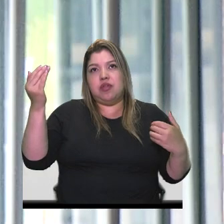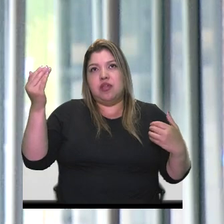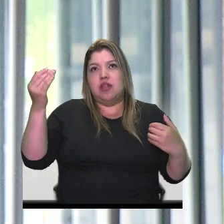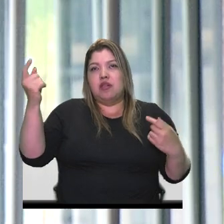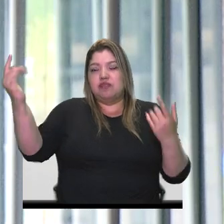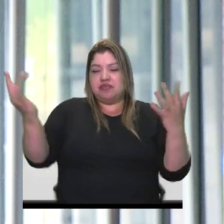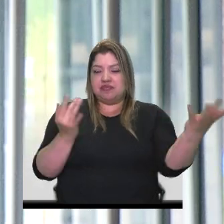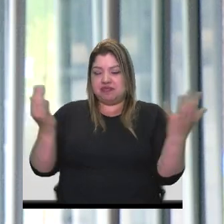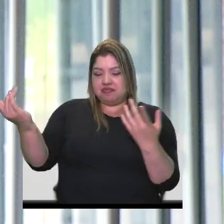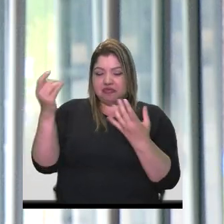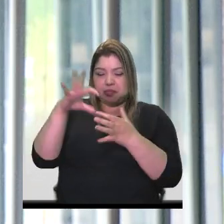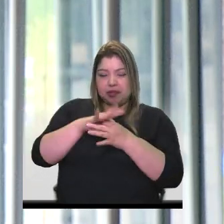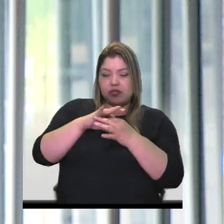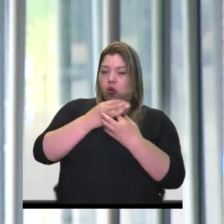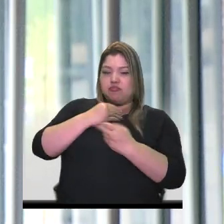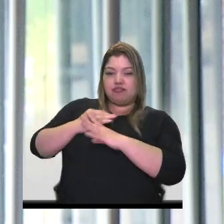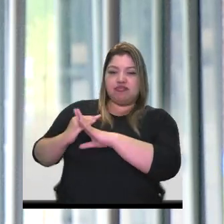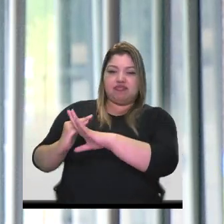los malos espíritus, ¿cierto?